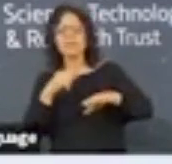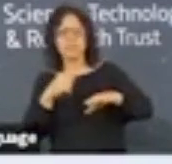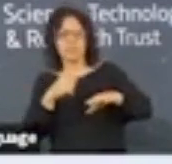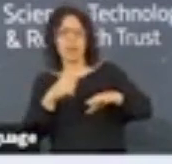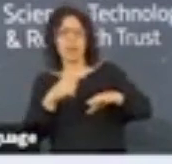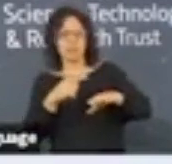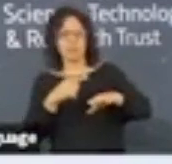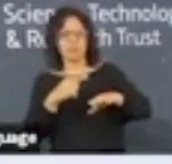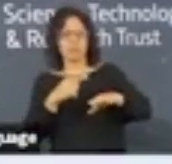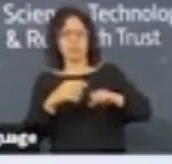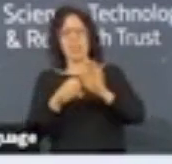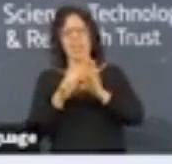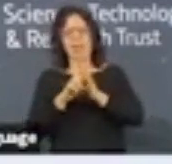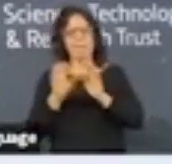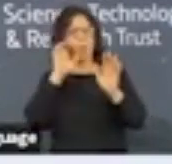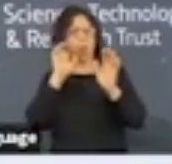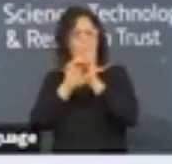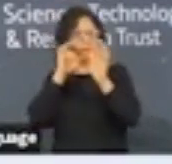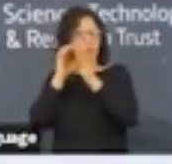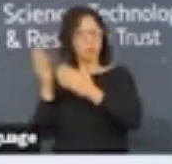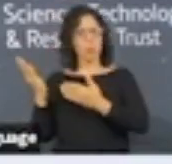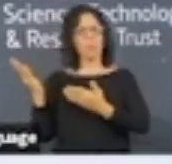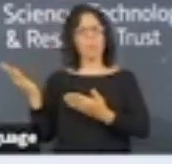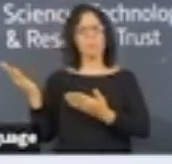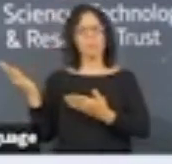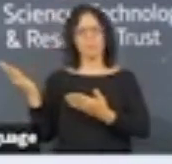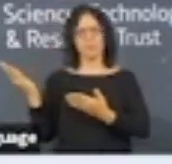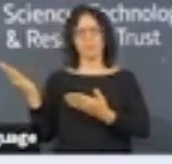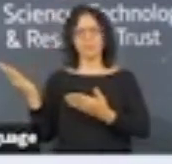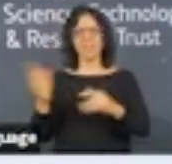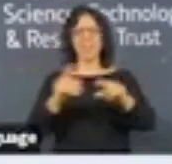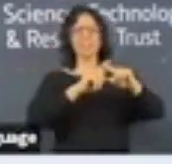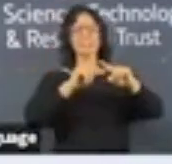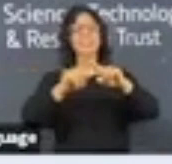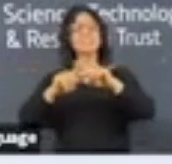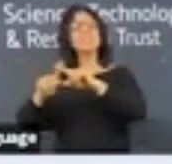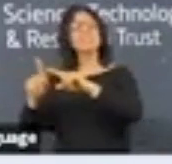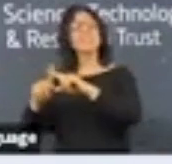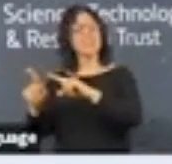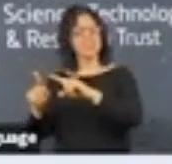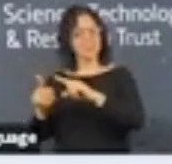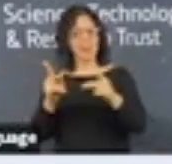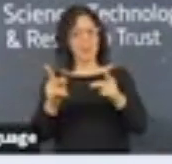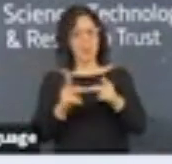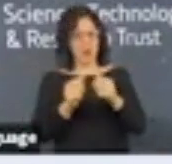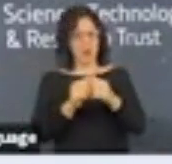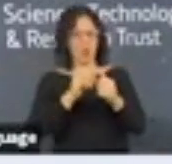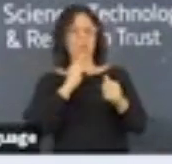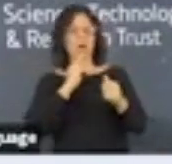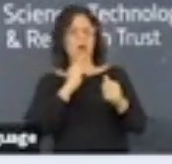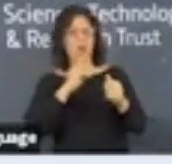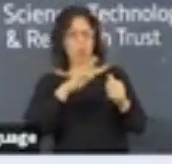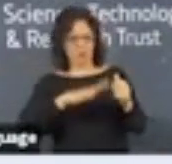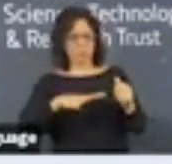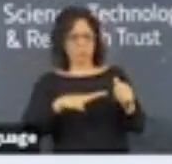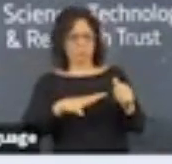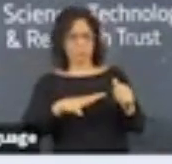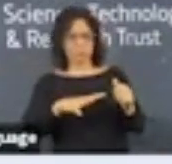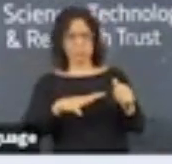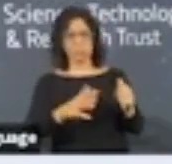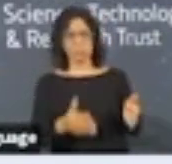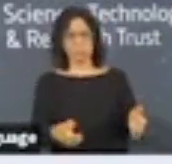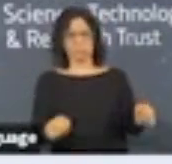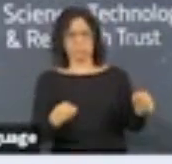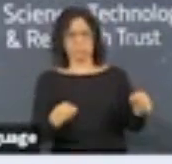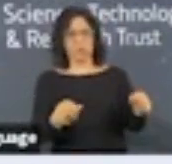una muestra de la gran diversidad de recipientes que acumulan agua o que